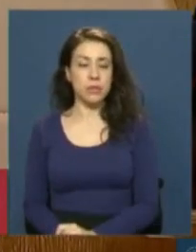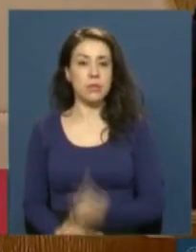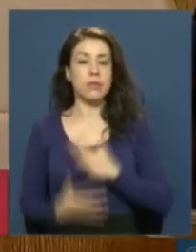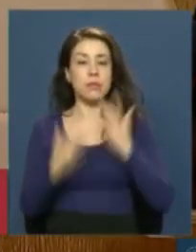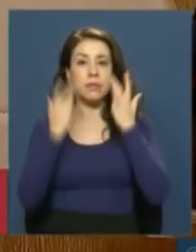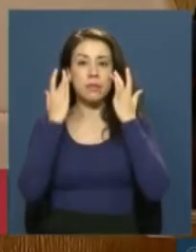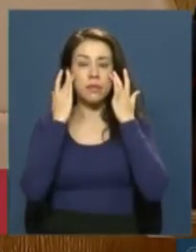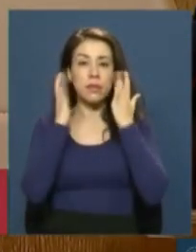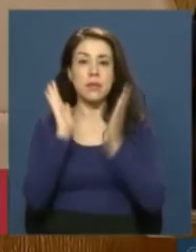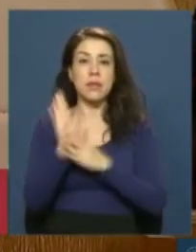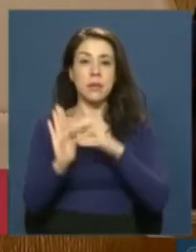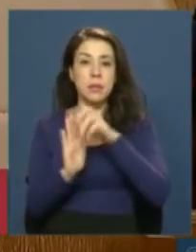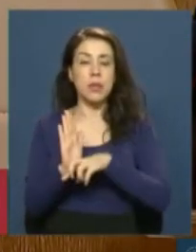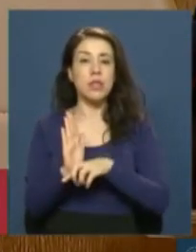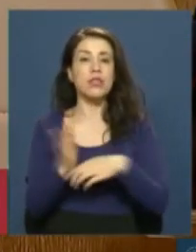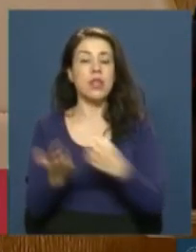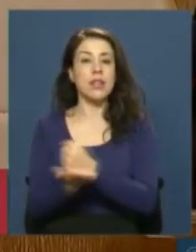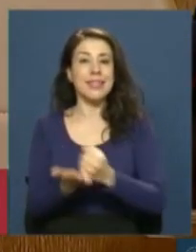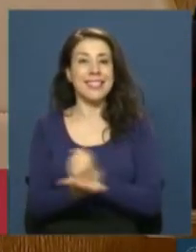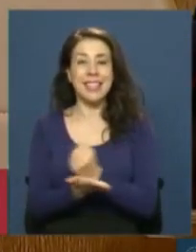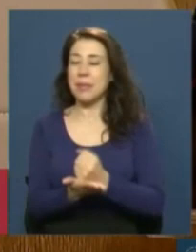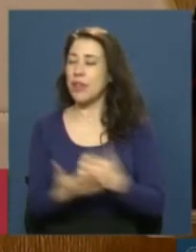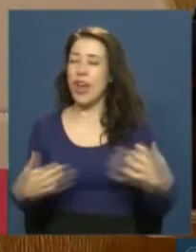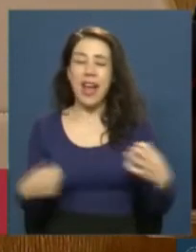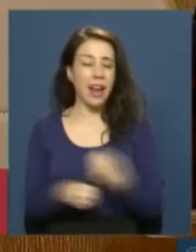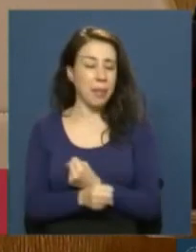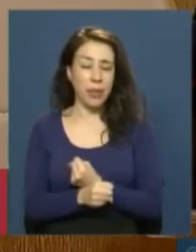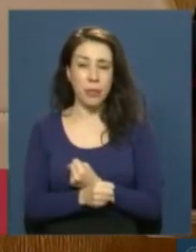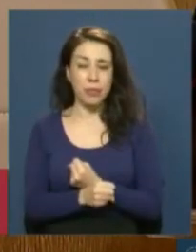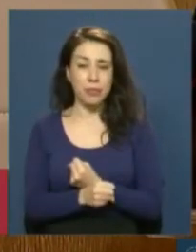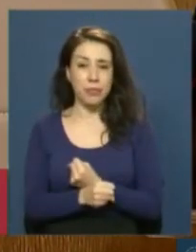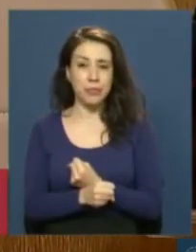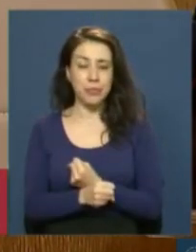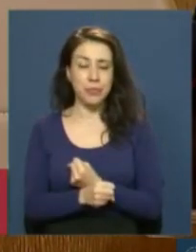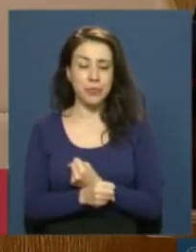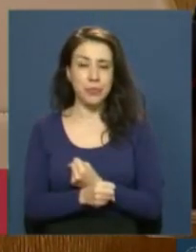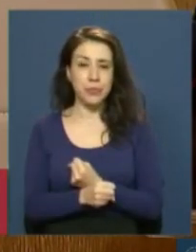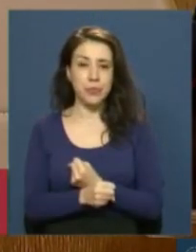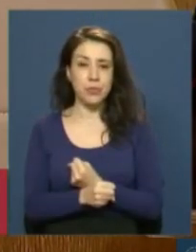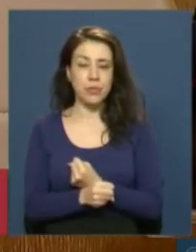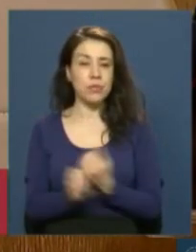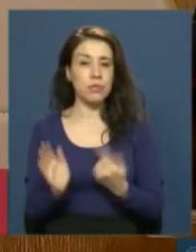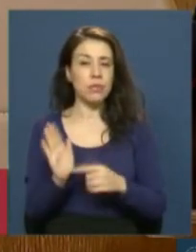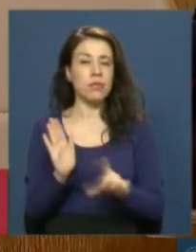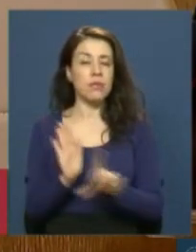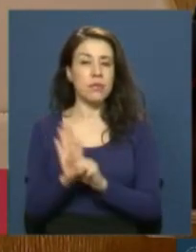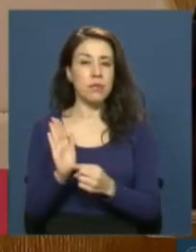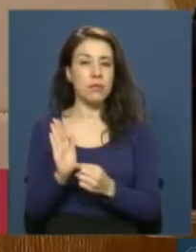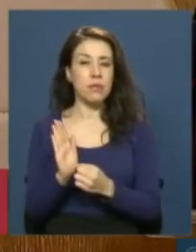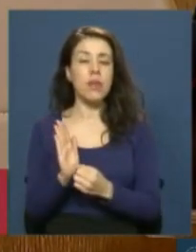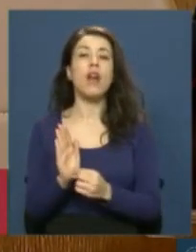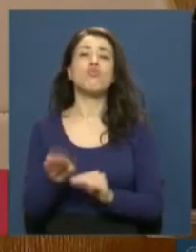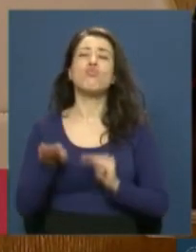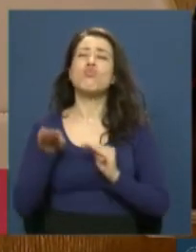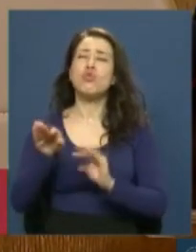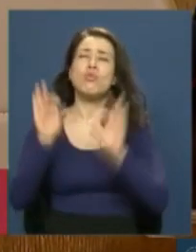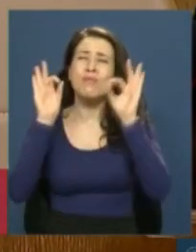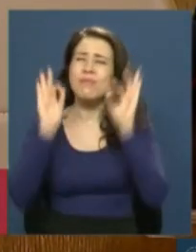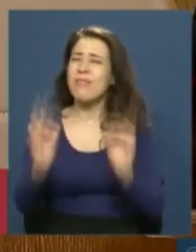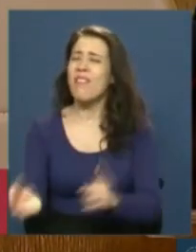alegro que este proyecto se haya tramitado con tanta diligencia insisto me parece que es una ley profundamente profamilia